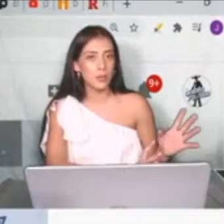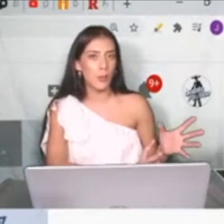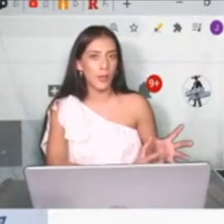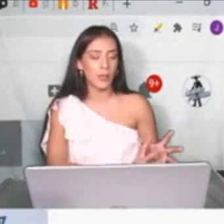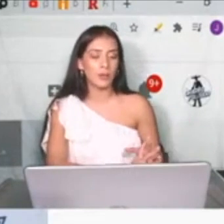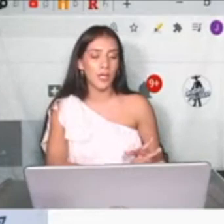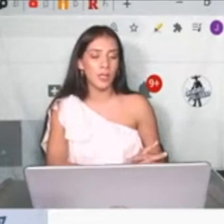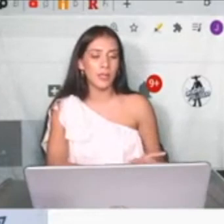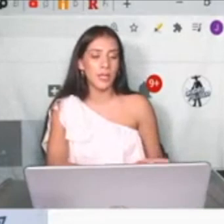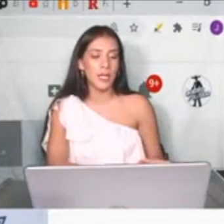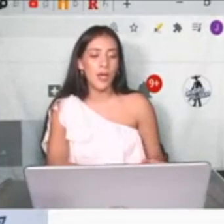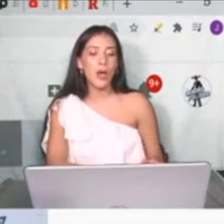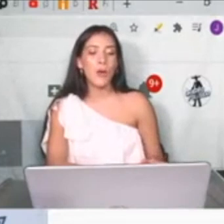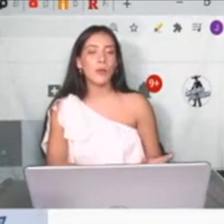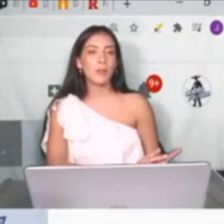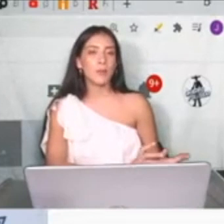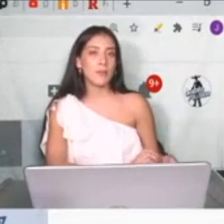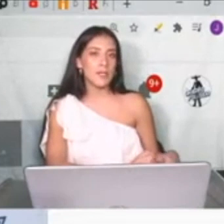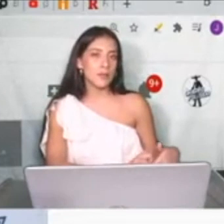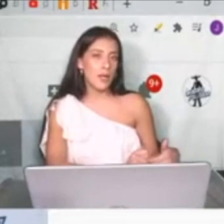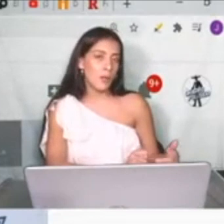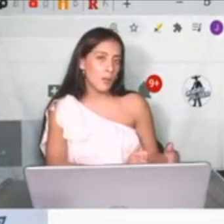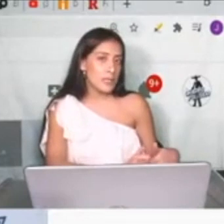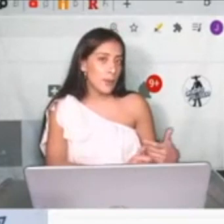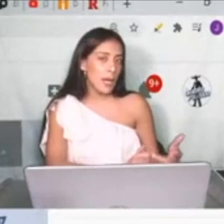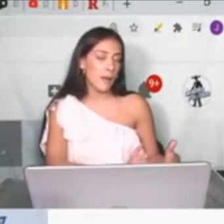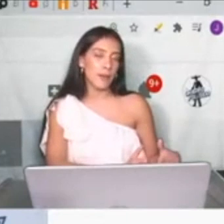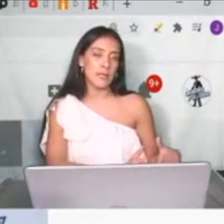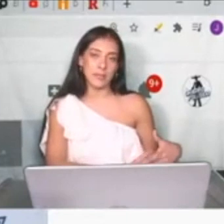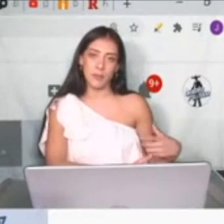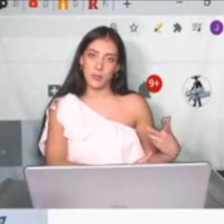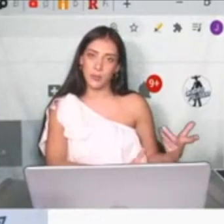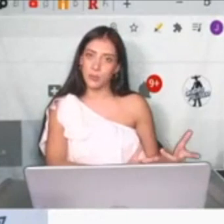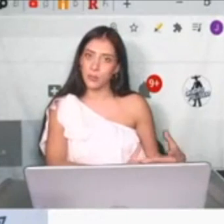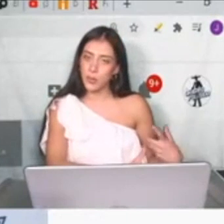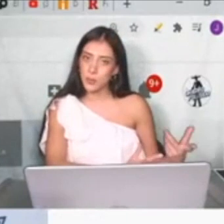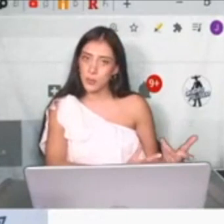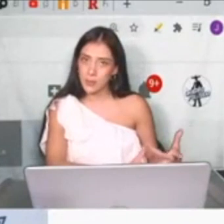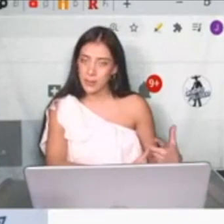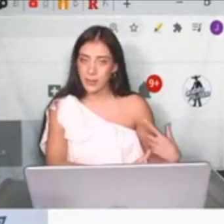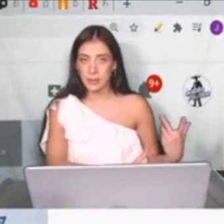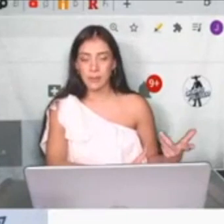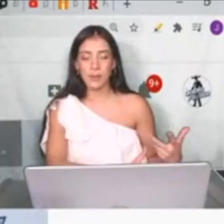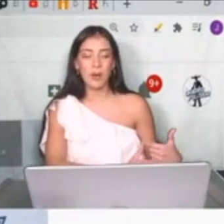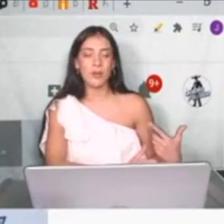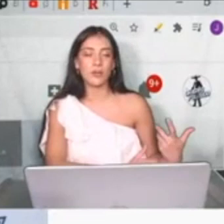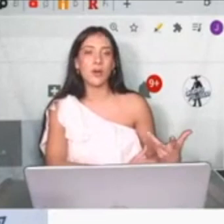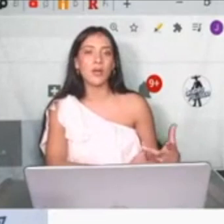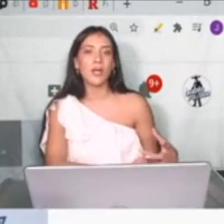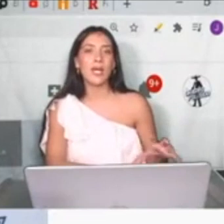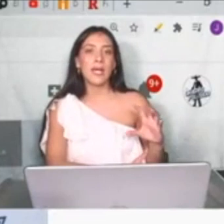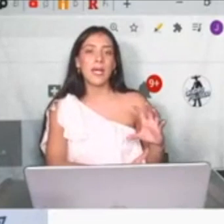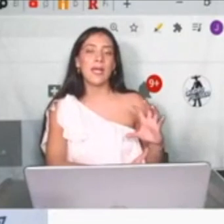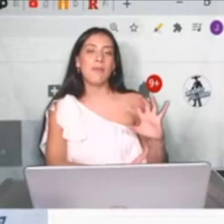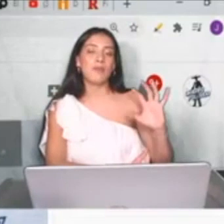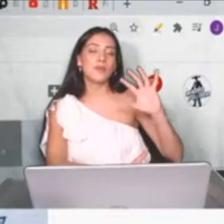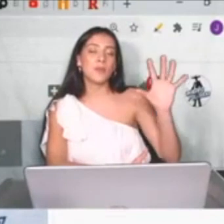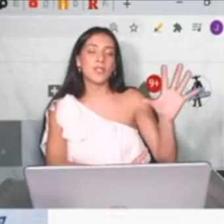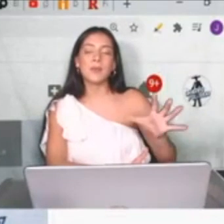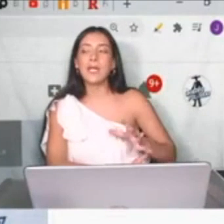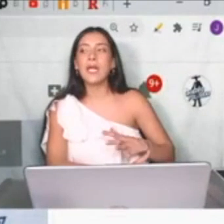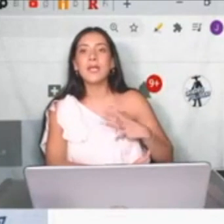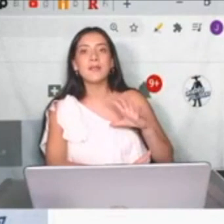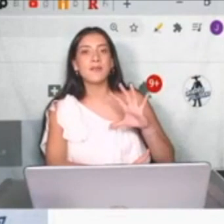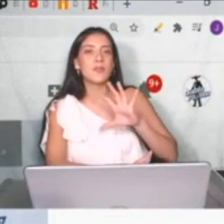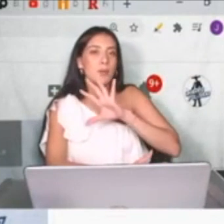audio, usted lo puede encontrar en internet, porque pues va a mencionar algunas palabras que pues YouTube no nos permite, que están vinculadas con pues